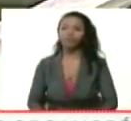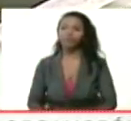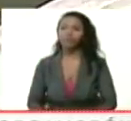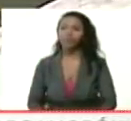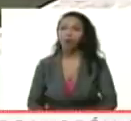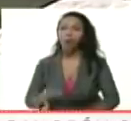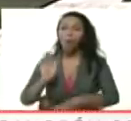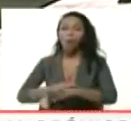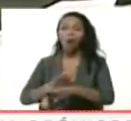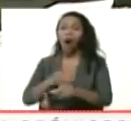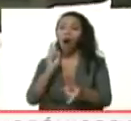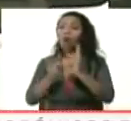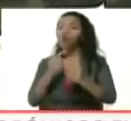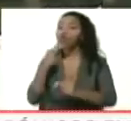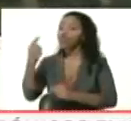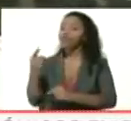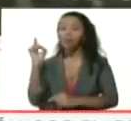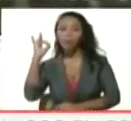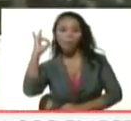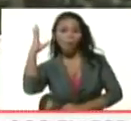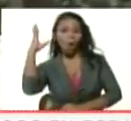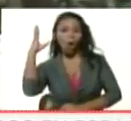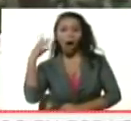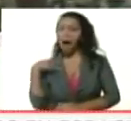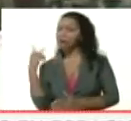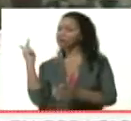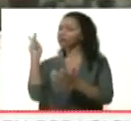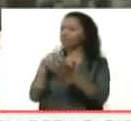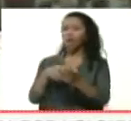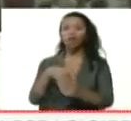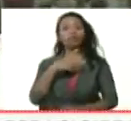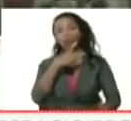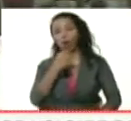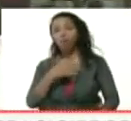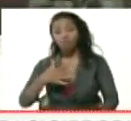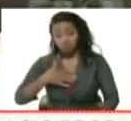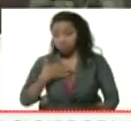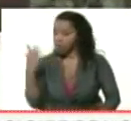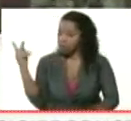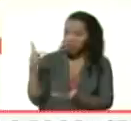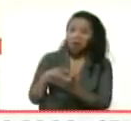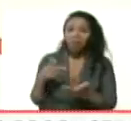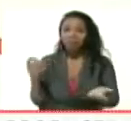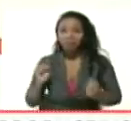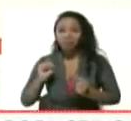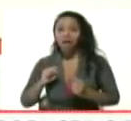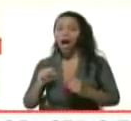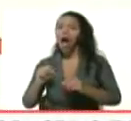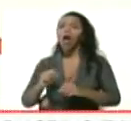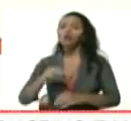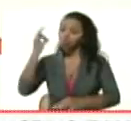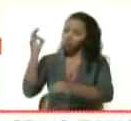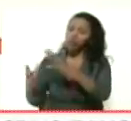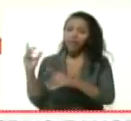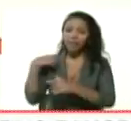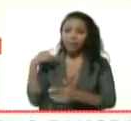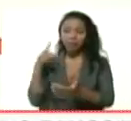Porque algunos llegan y dicen, no, que cuando lleguen, no, pueden llegar. A lo mejor esa pelea tarda